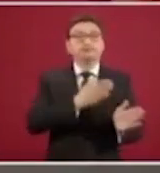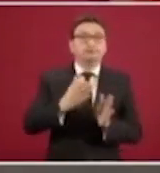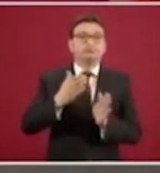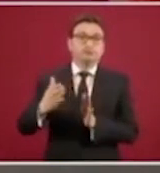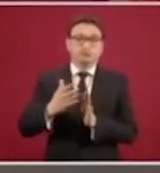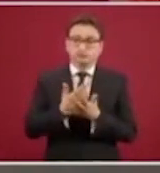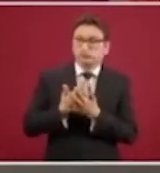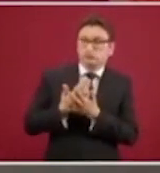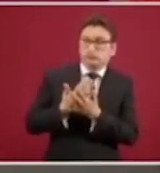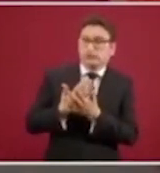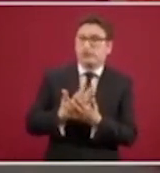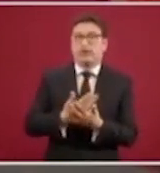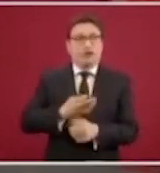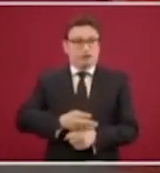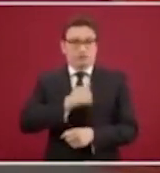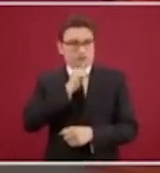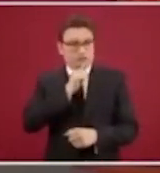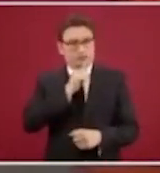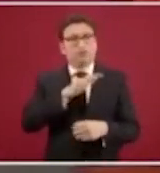caso de que